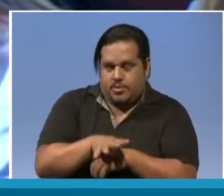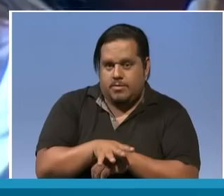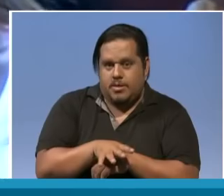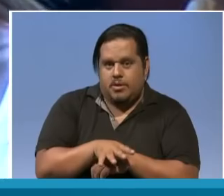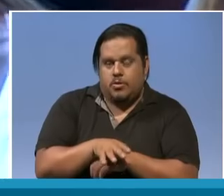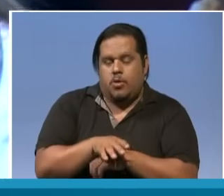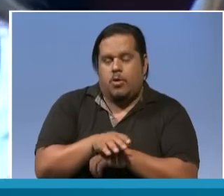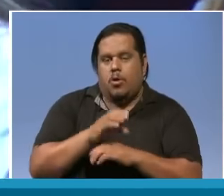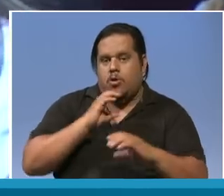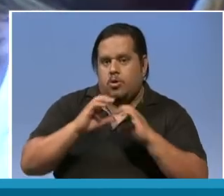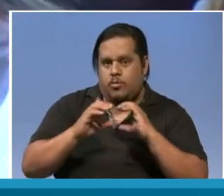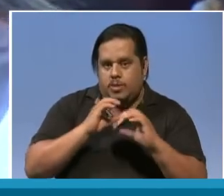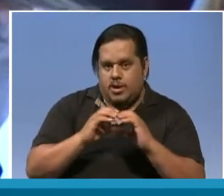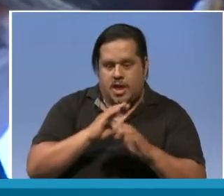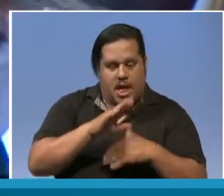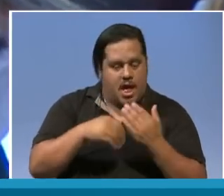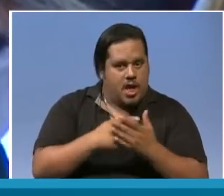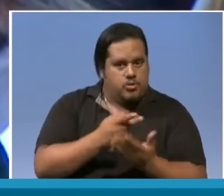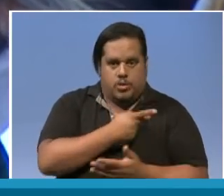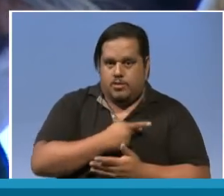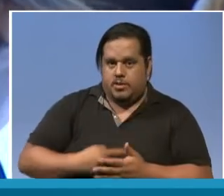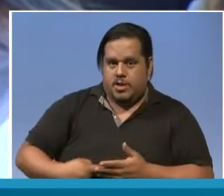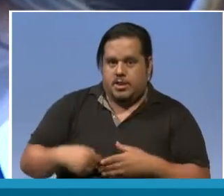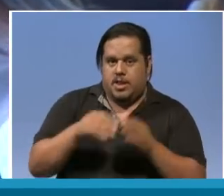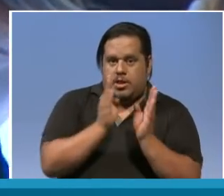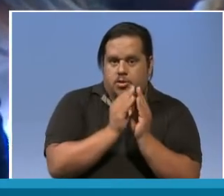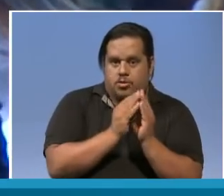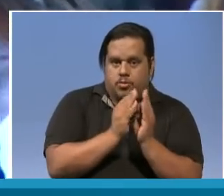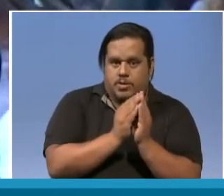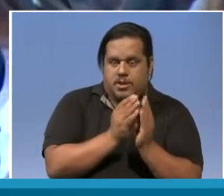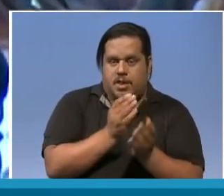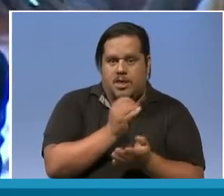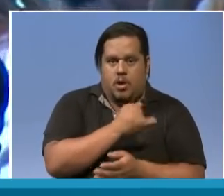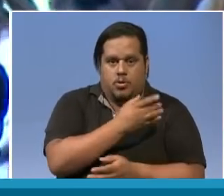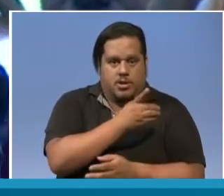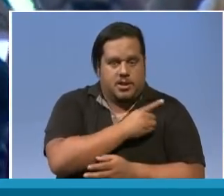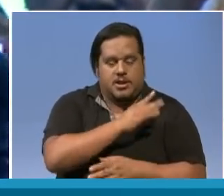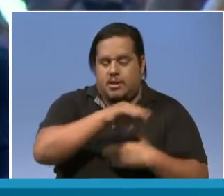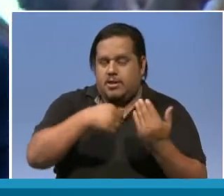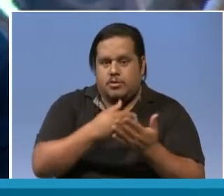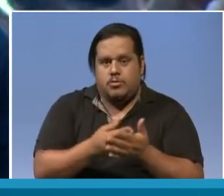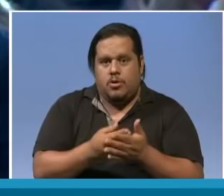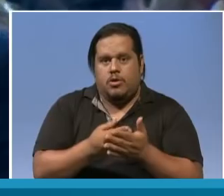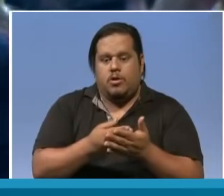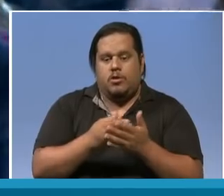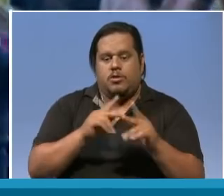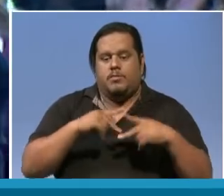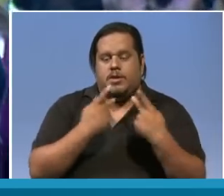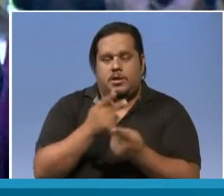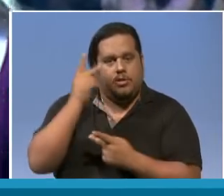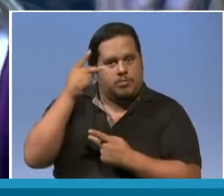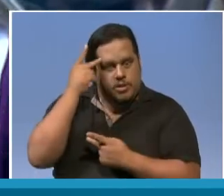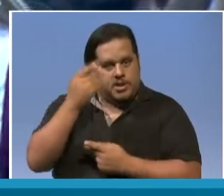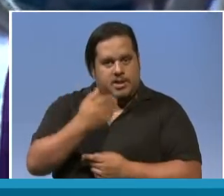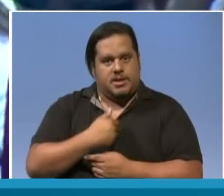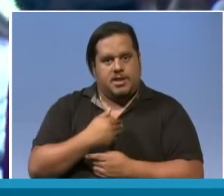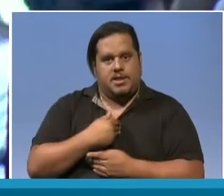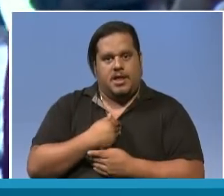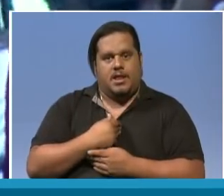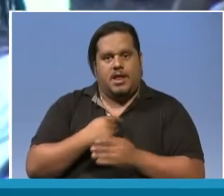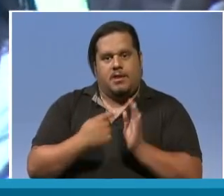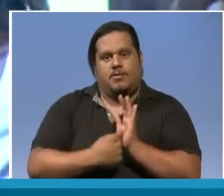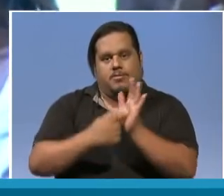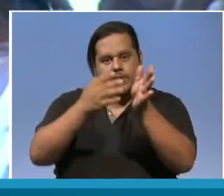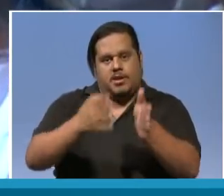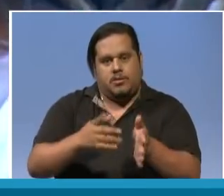tanto a las presidencias y a los comités ejecutivos de todos los partidos políticos que tienen representación en la próxima